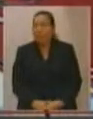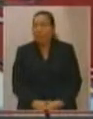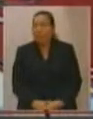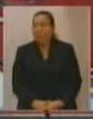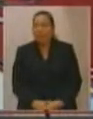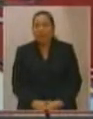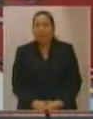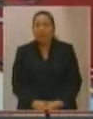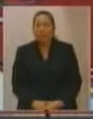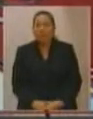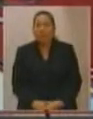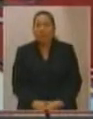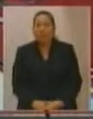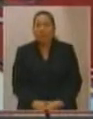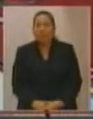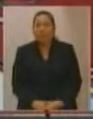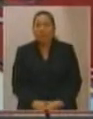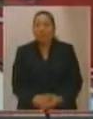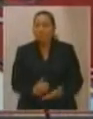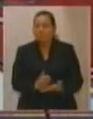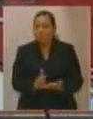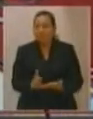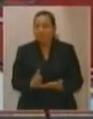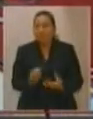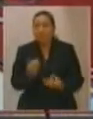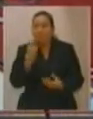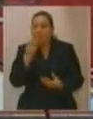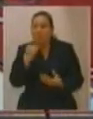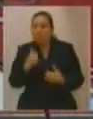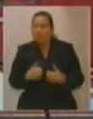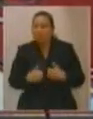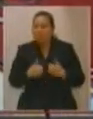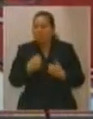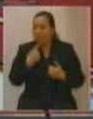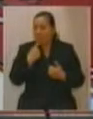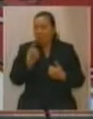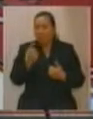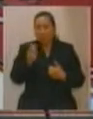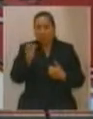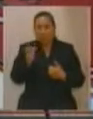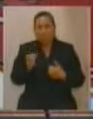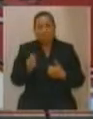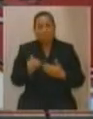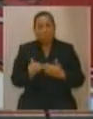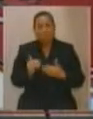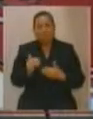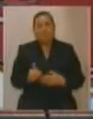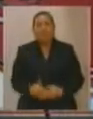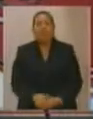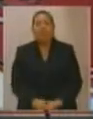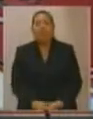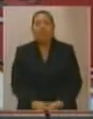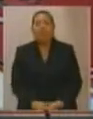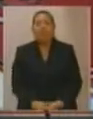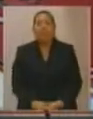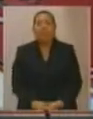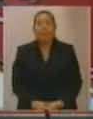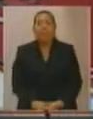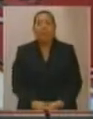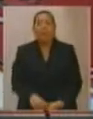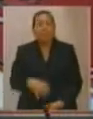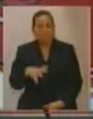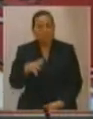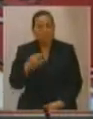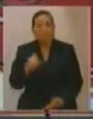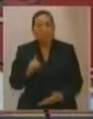Entonces, y por eso yo desde a partir de ahí, por una experiencia de vida transmitida por una persona además a la que he apreciado mucho,